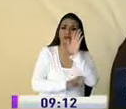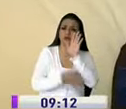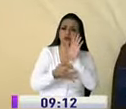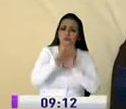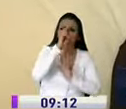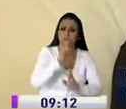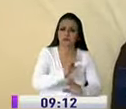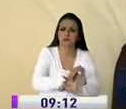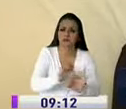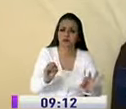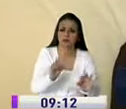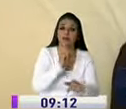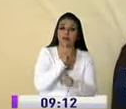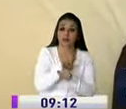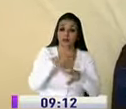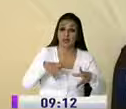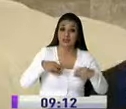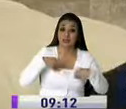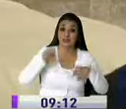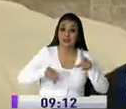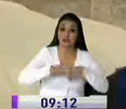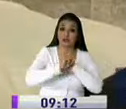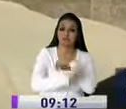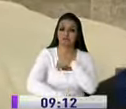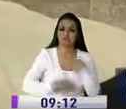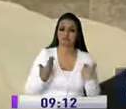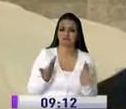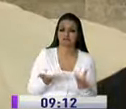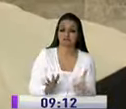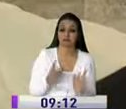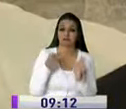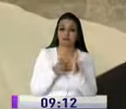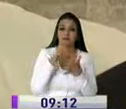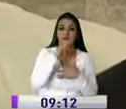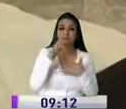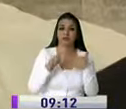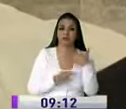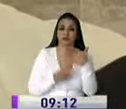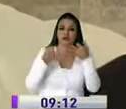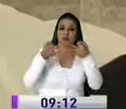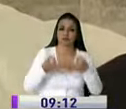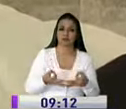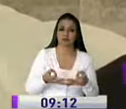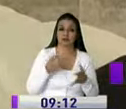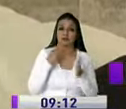que sea concedida en sentencia. Quintana cita algunos requisitos que se debieron cumplir como